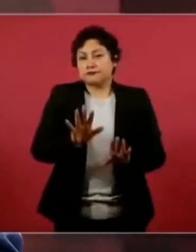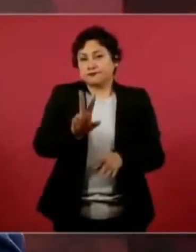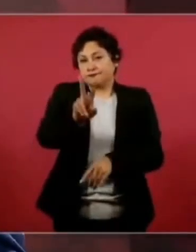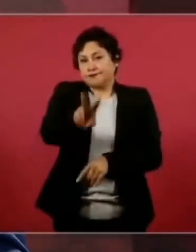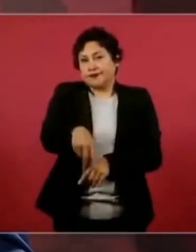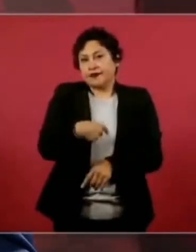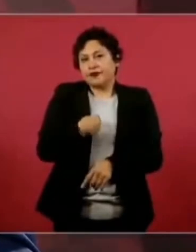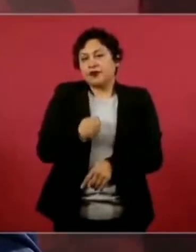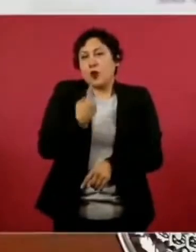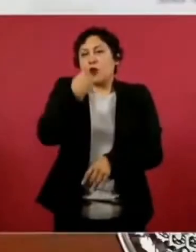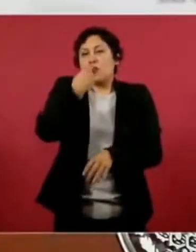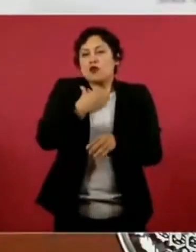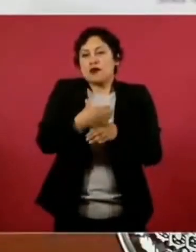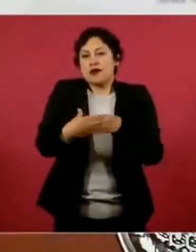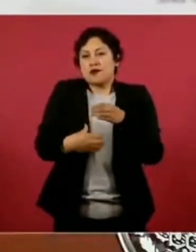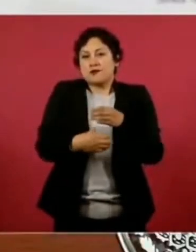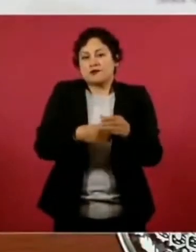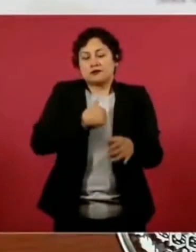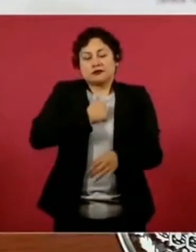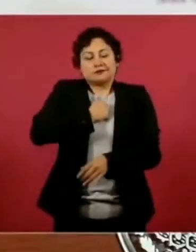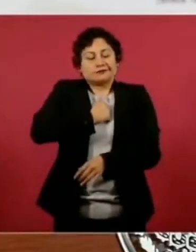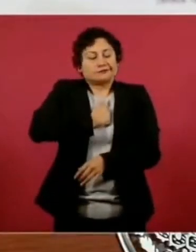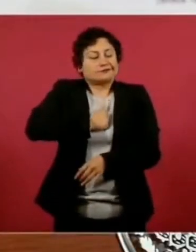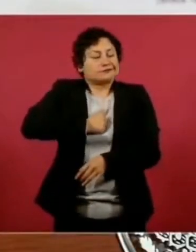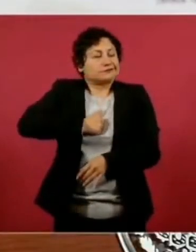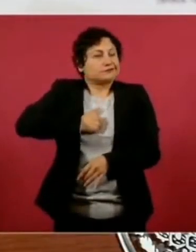fraude en Segalmex,